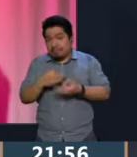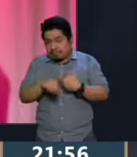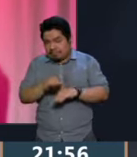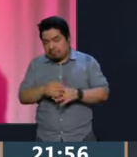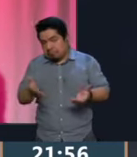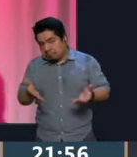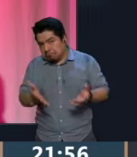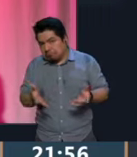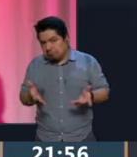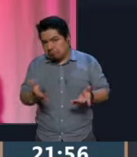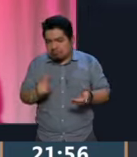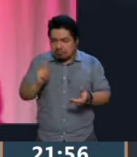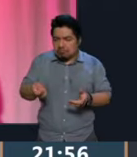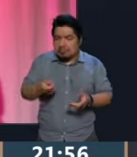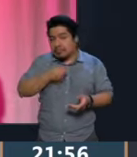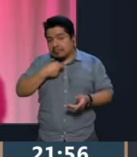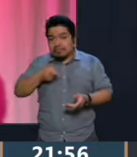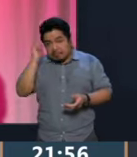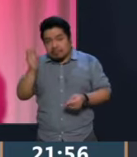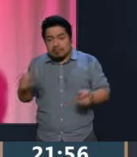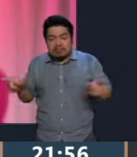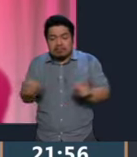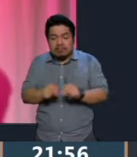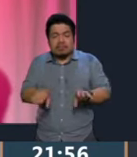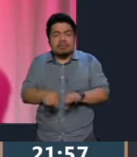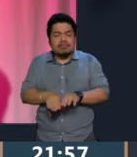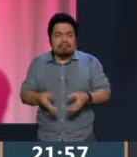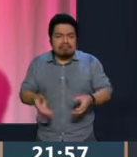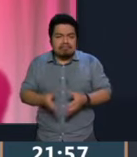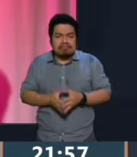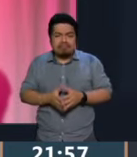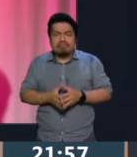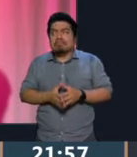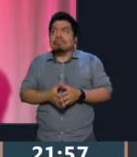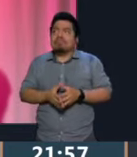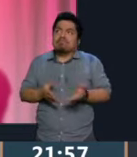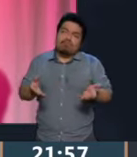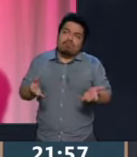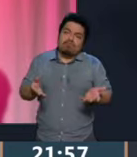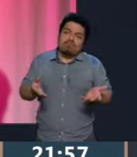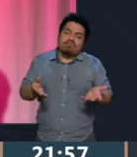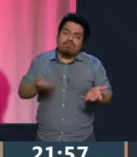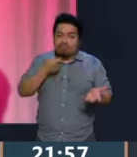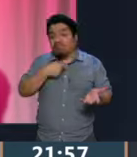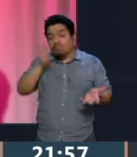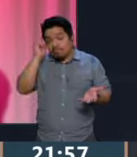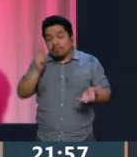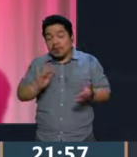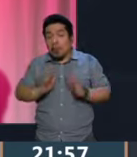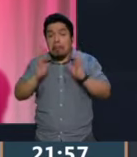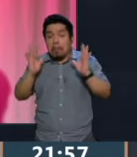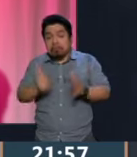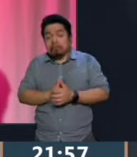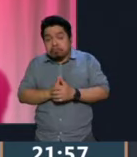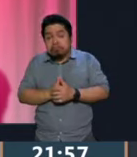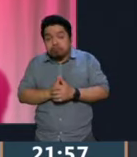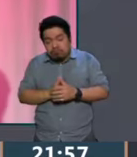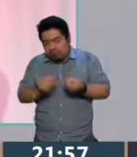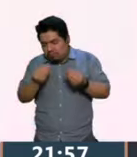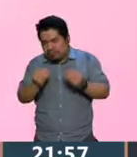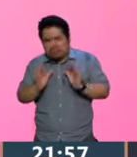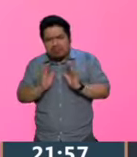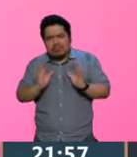cómo definirías esta campaña? Pues ha sido una campaña de muchas sorpresas. Sí, creo que